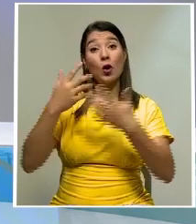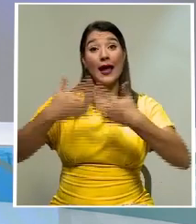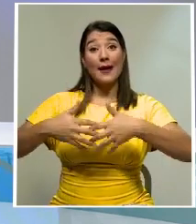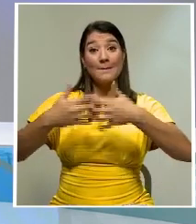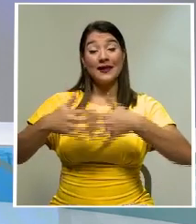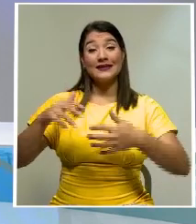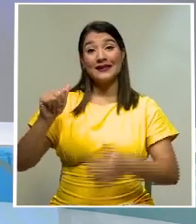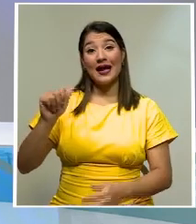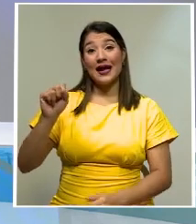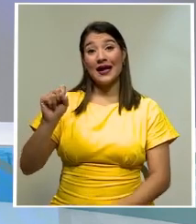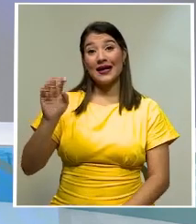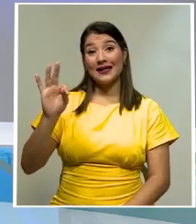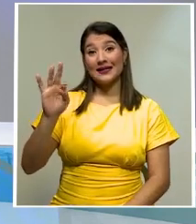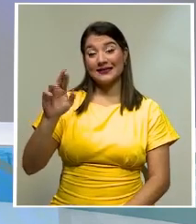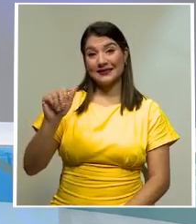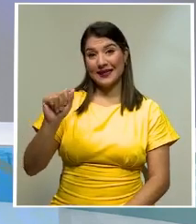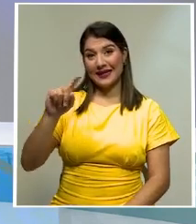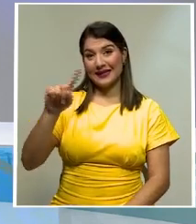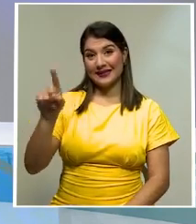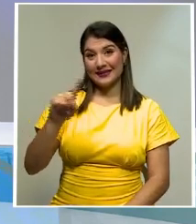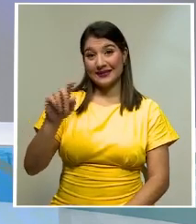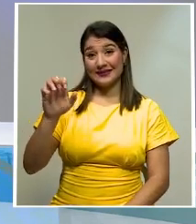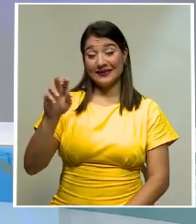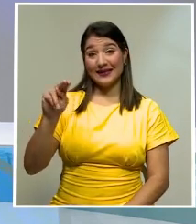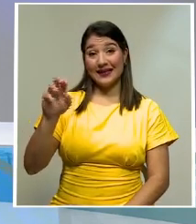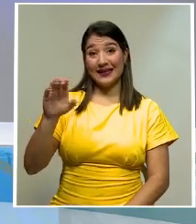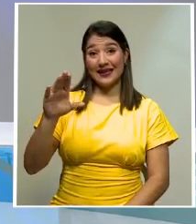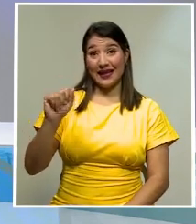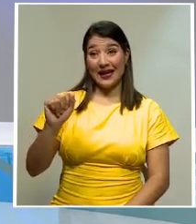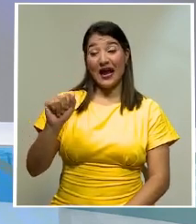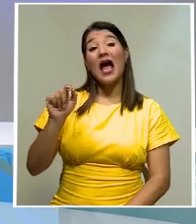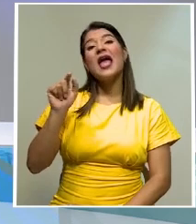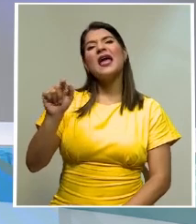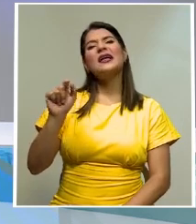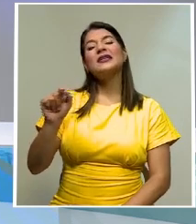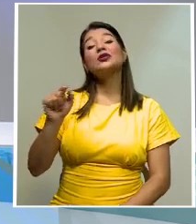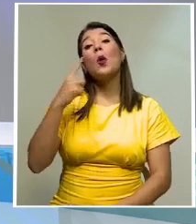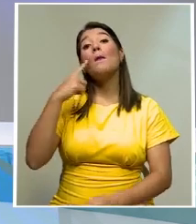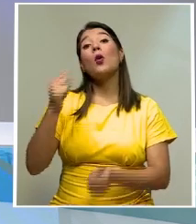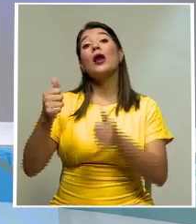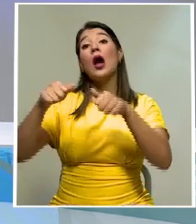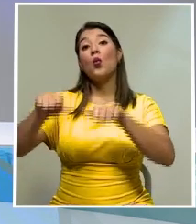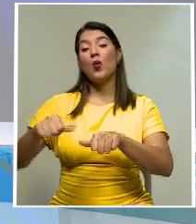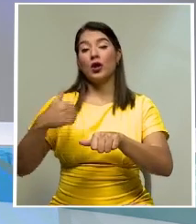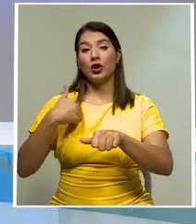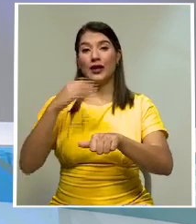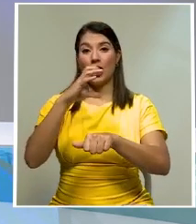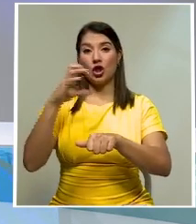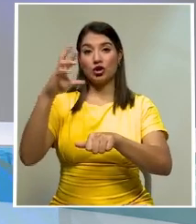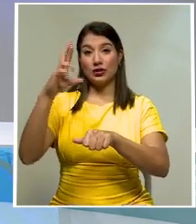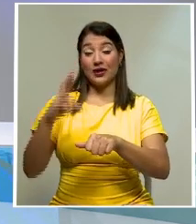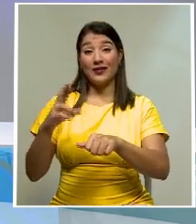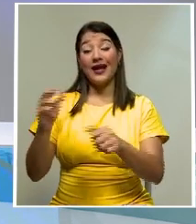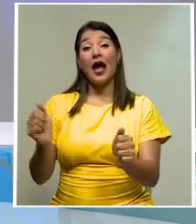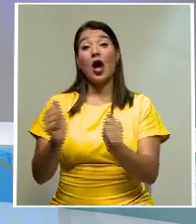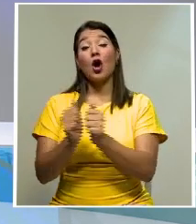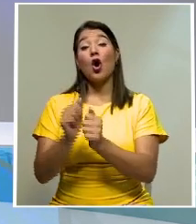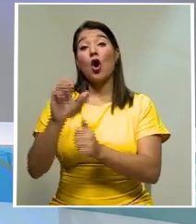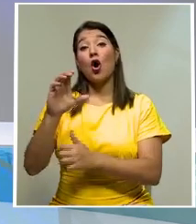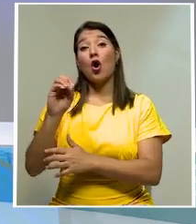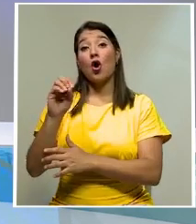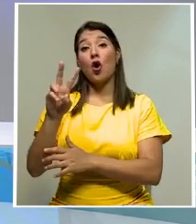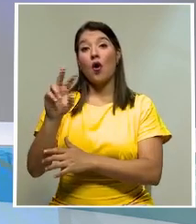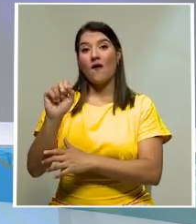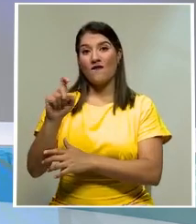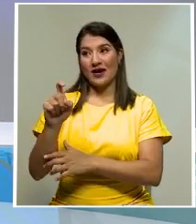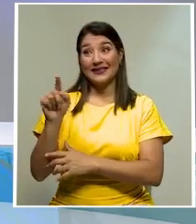Estas corresponden al convenio que nuestro país tiene con el mecanismo internacional COVAX. Este es el 20º